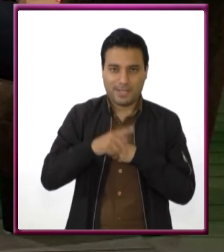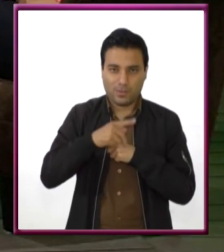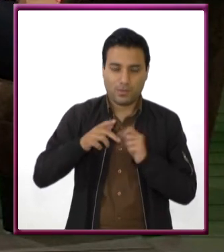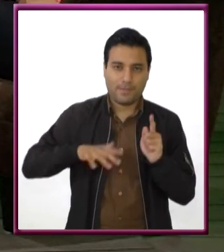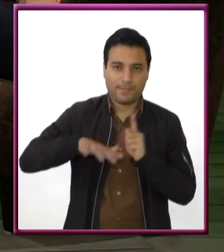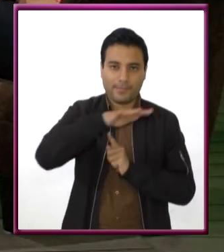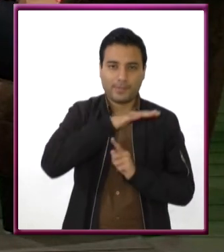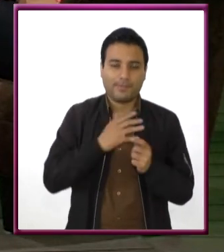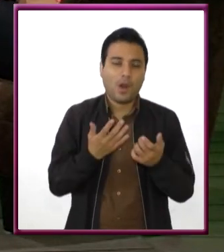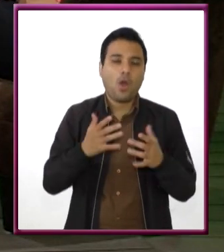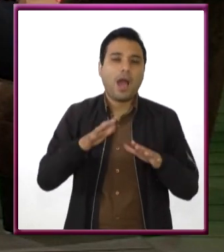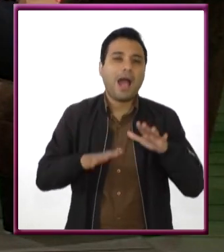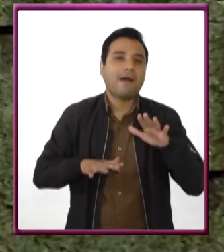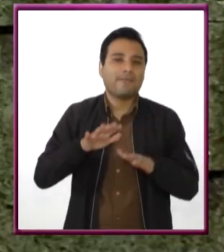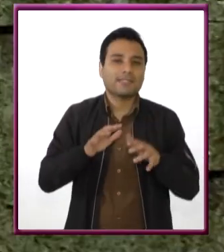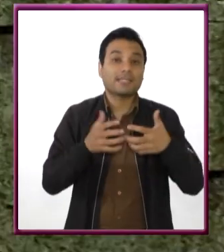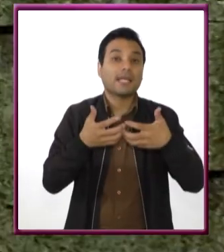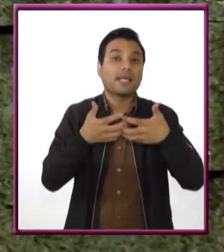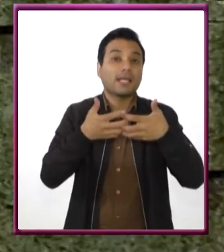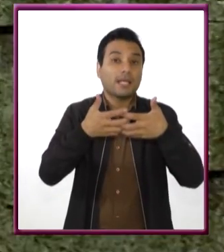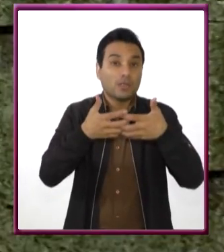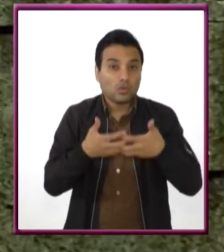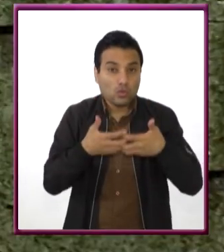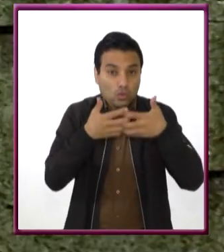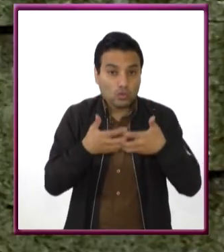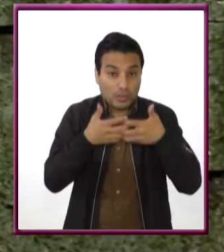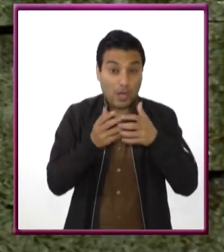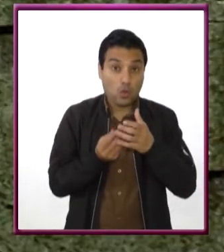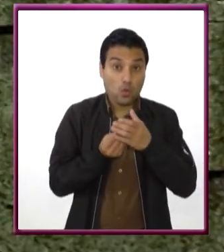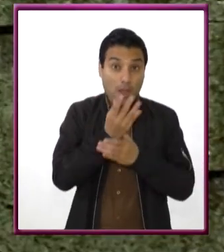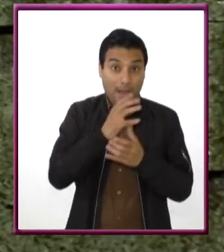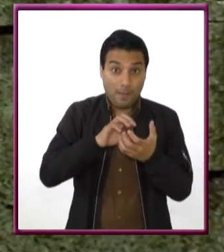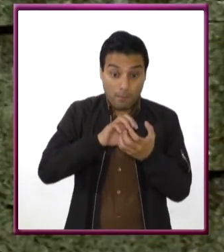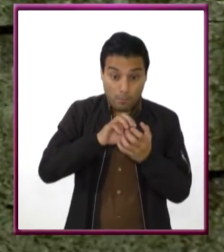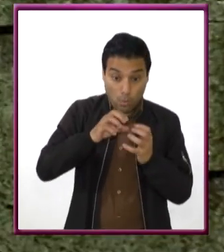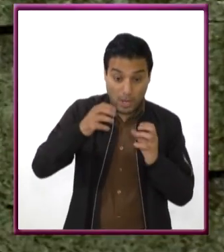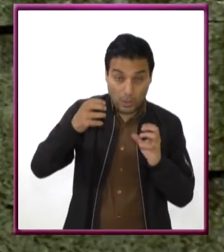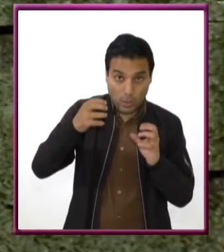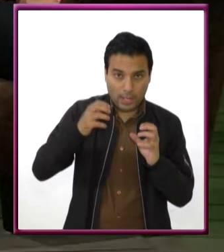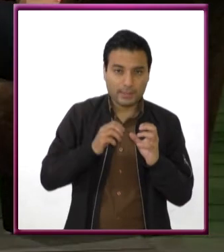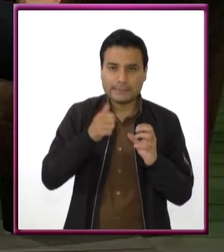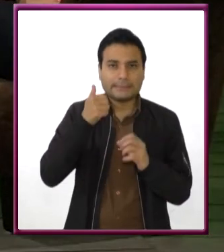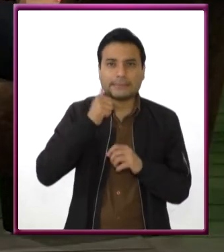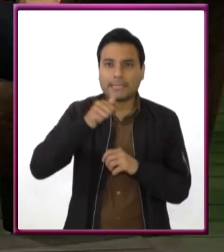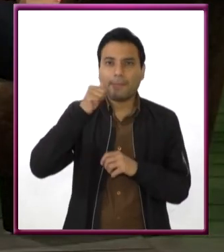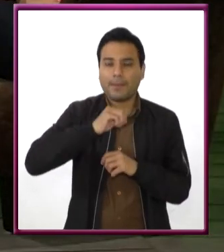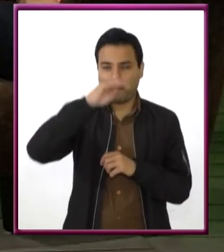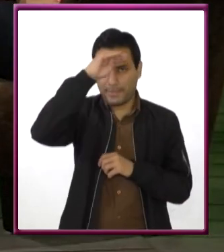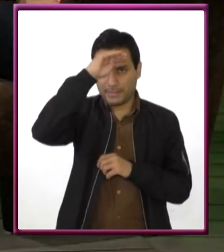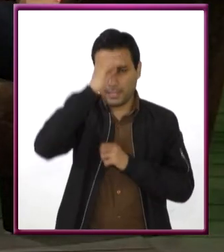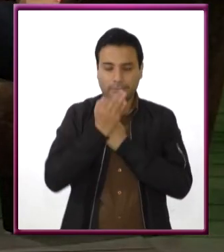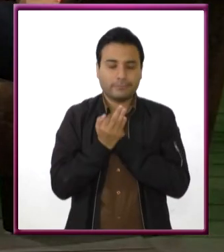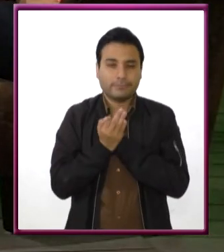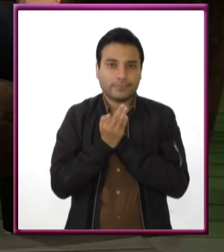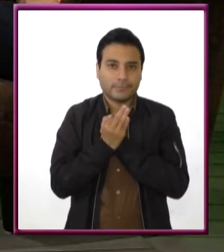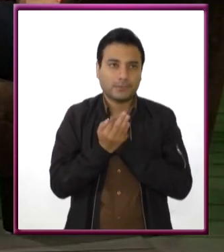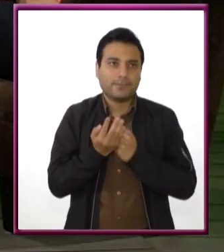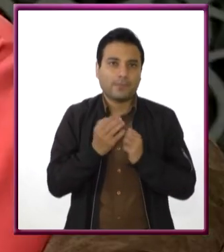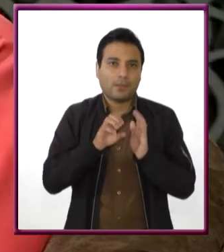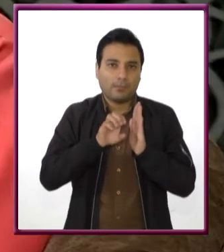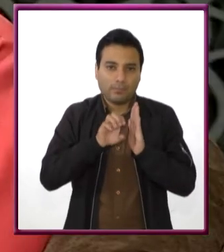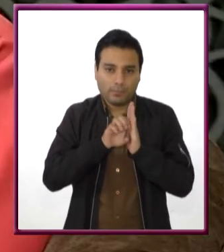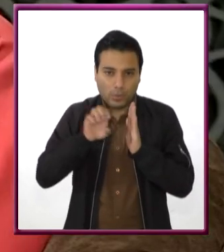veces cuando la industria genera una nueva molécula, lo está pensando en términos de un beneficio, de que